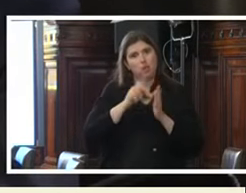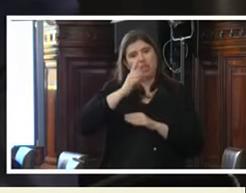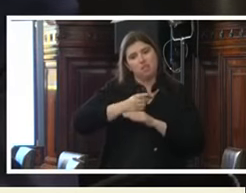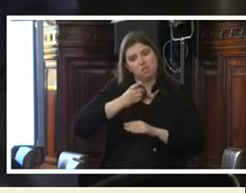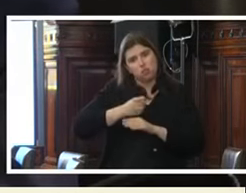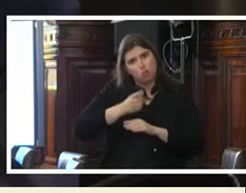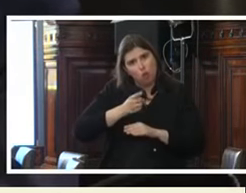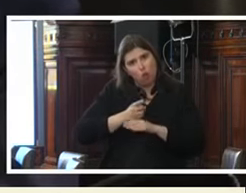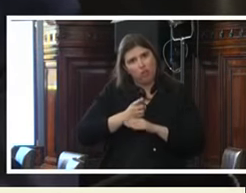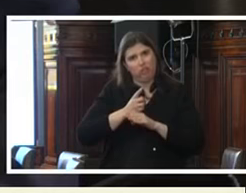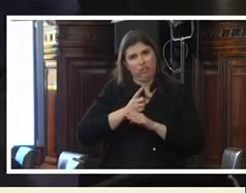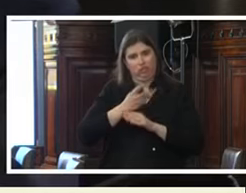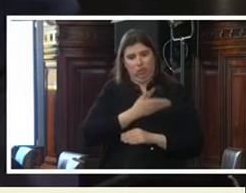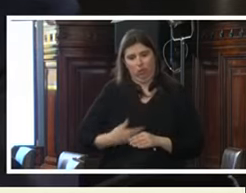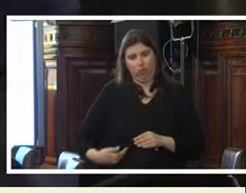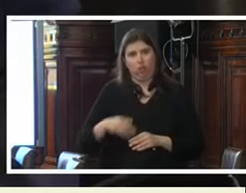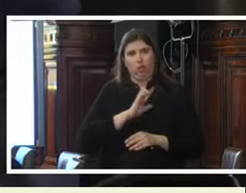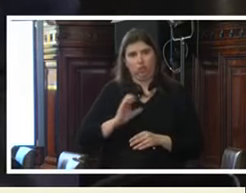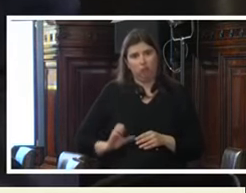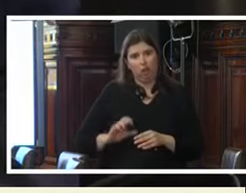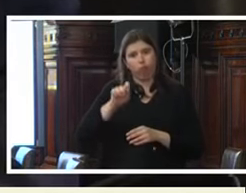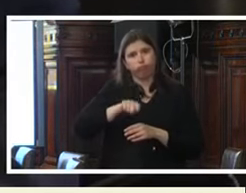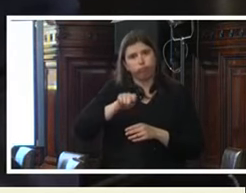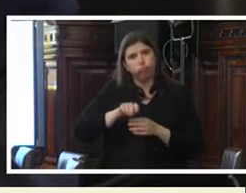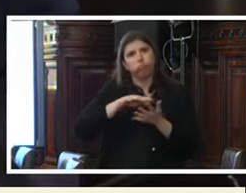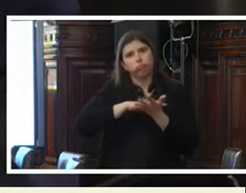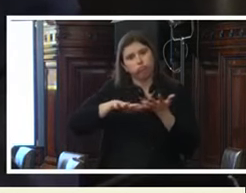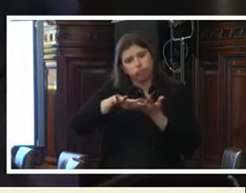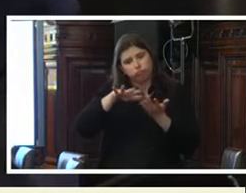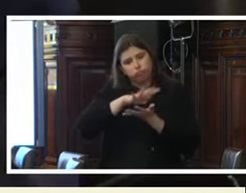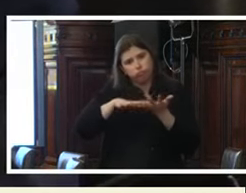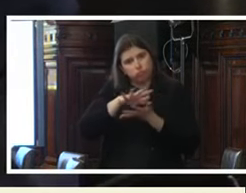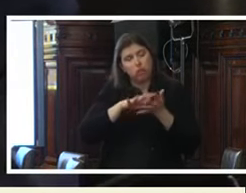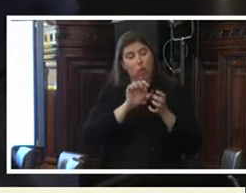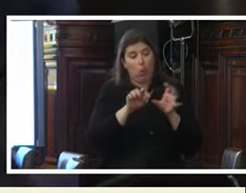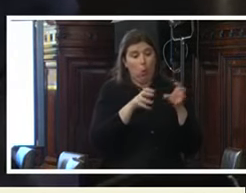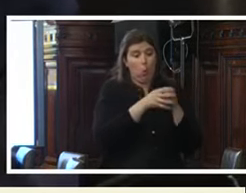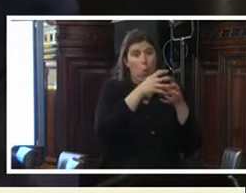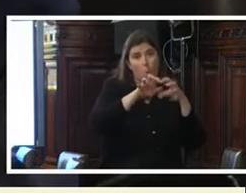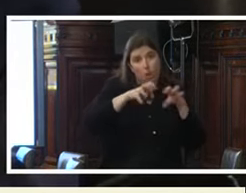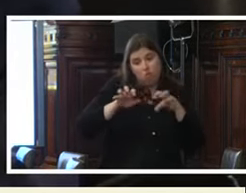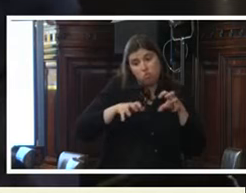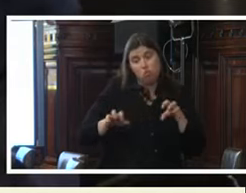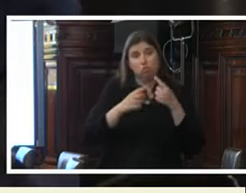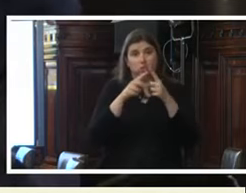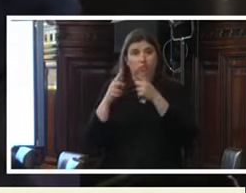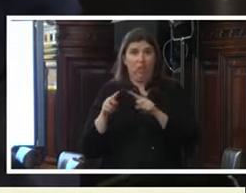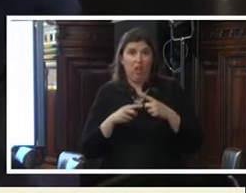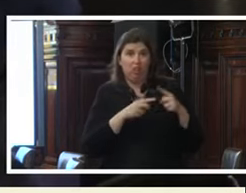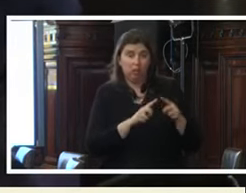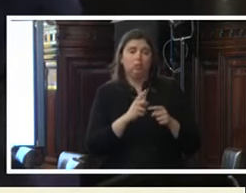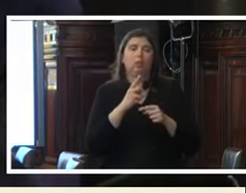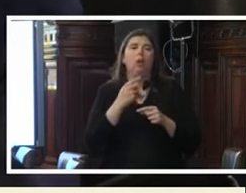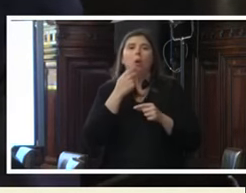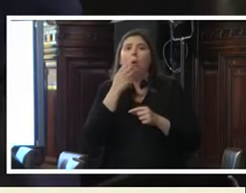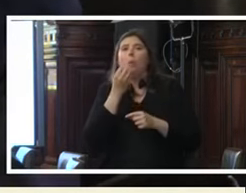porque muchos otros aspectos en algunos países se han conseguido a nivel jurisdiccional sobre todo también cuando han habido resistencias